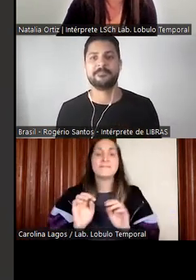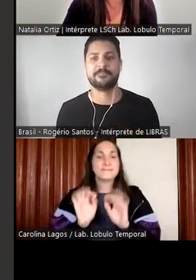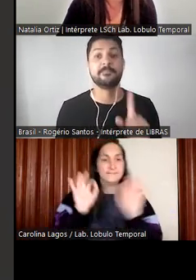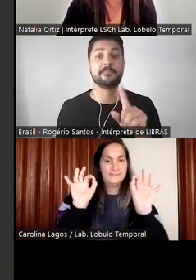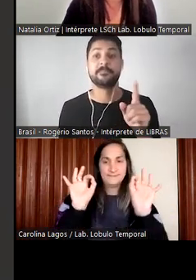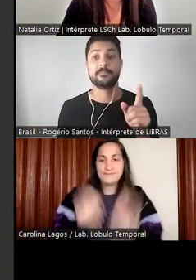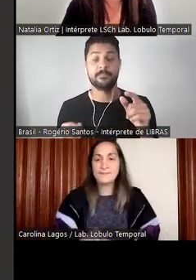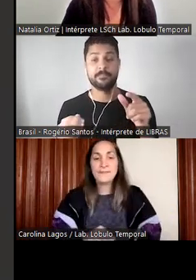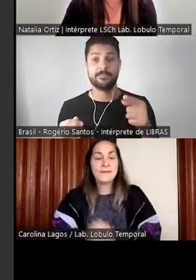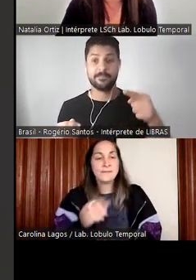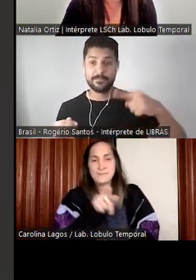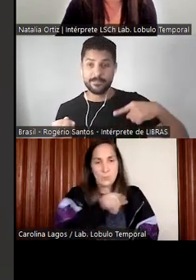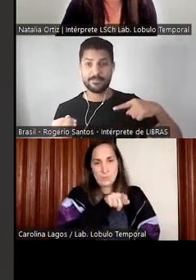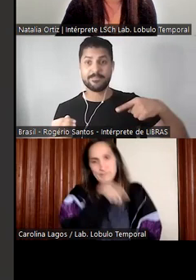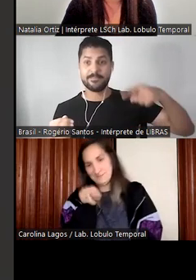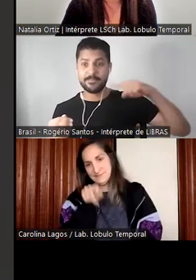favor.